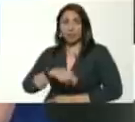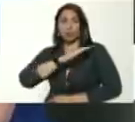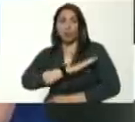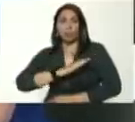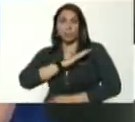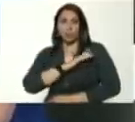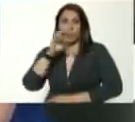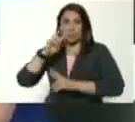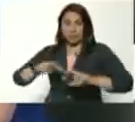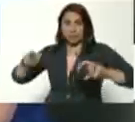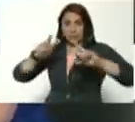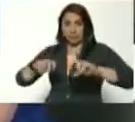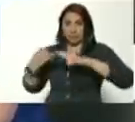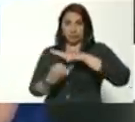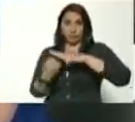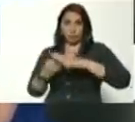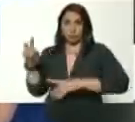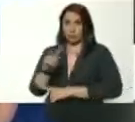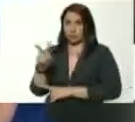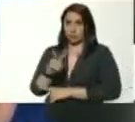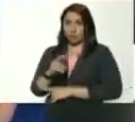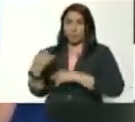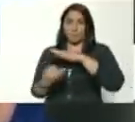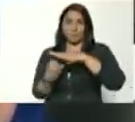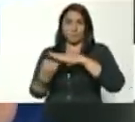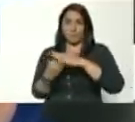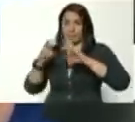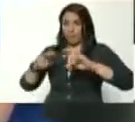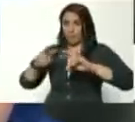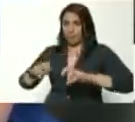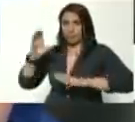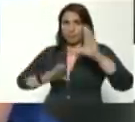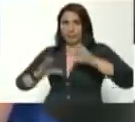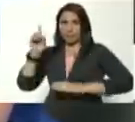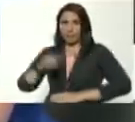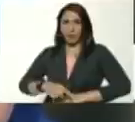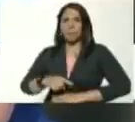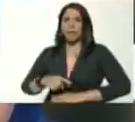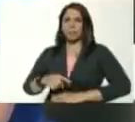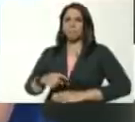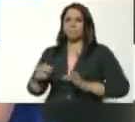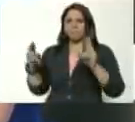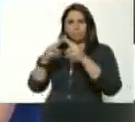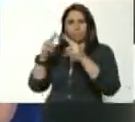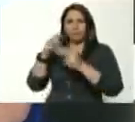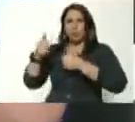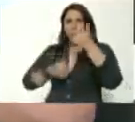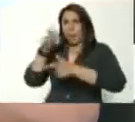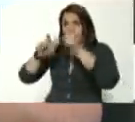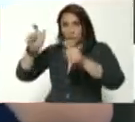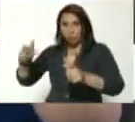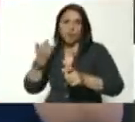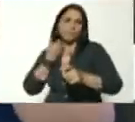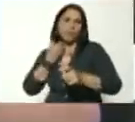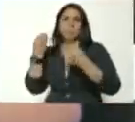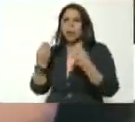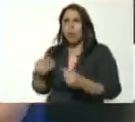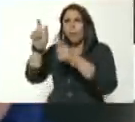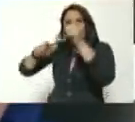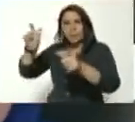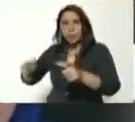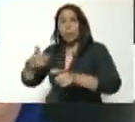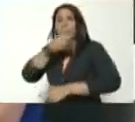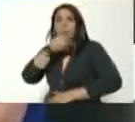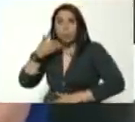Venezolano de Investigaciones Científicas para inclusive identificar la expresión de anticuerpos por parte de estos pacientes y cómo ellos han